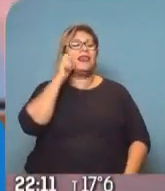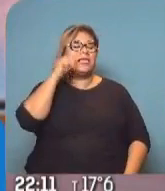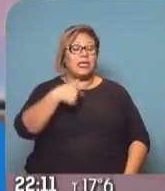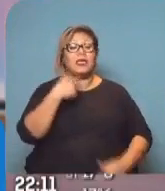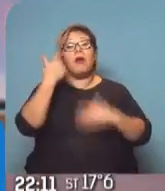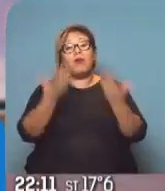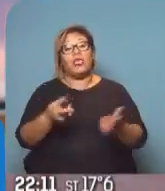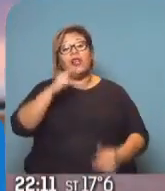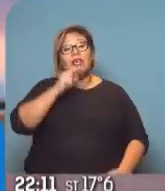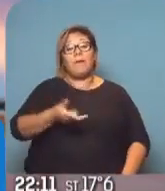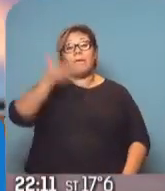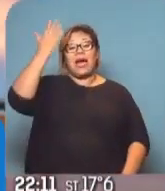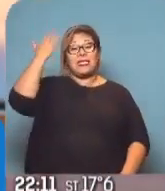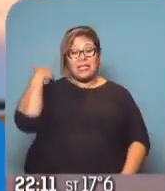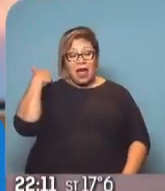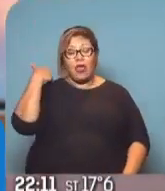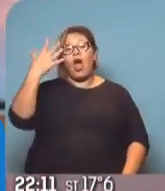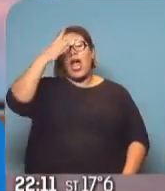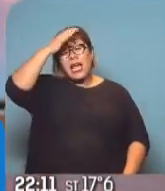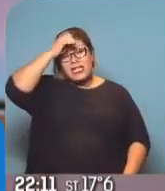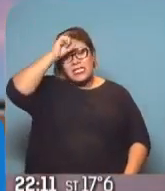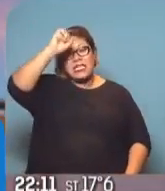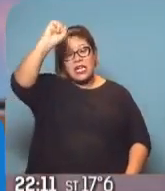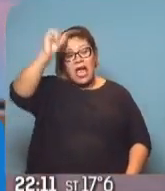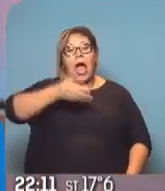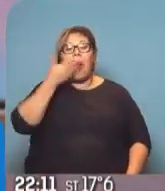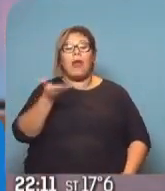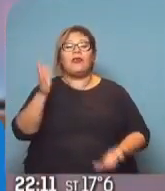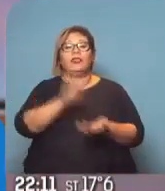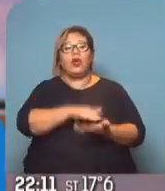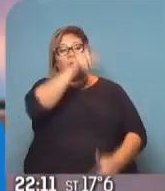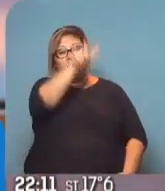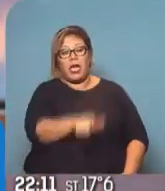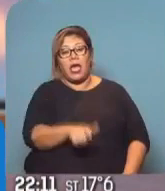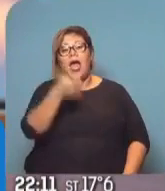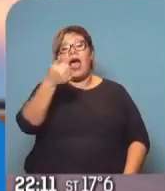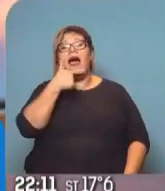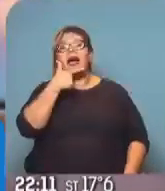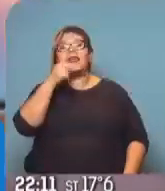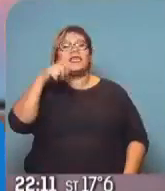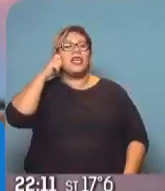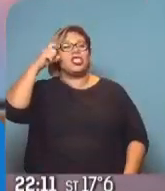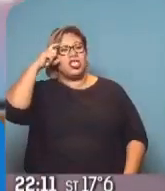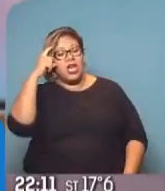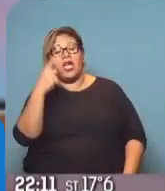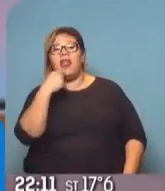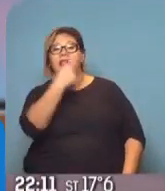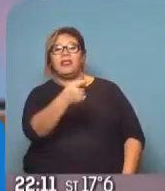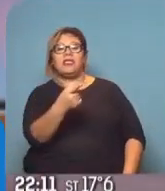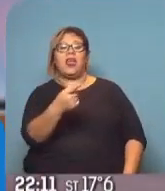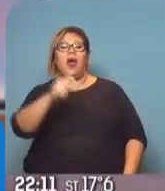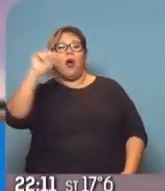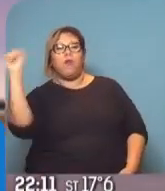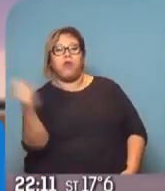Cancillería el viernes pasado donde hablaba de Assange en términos bastante violentos, lo tildaba de grosero,